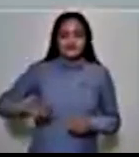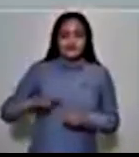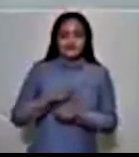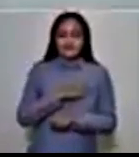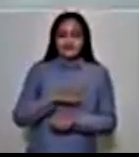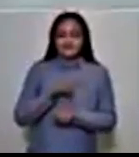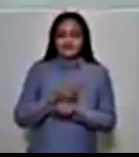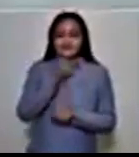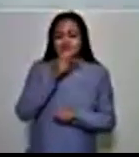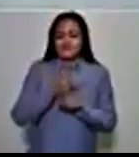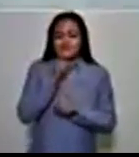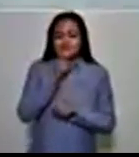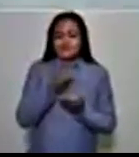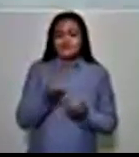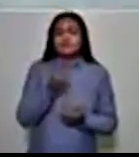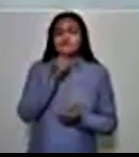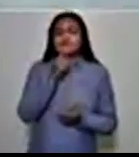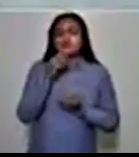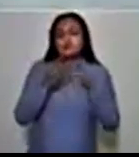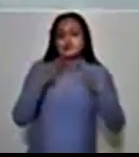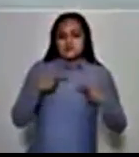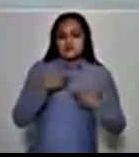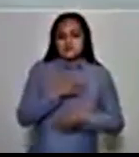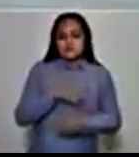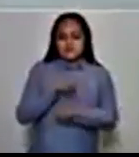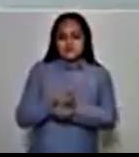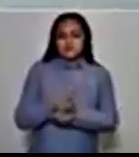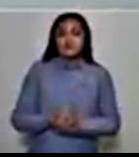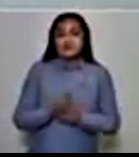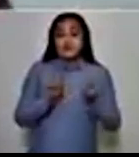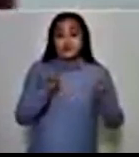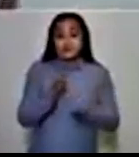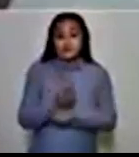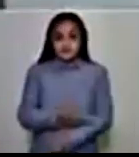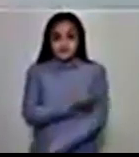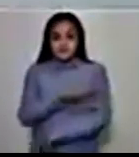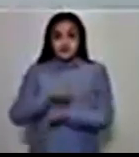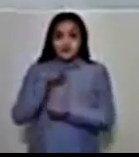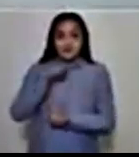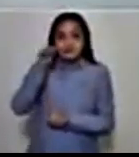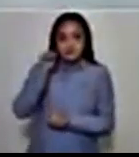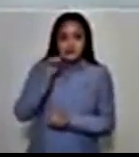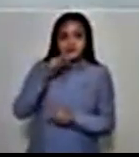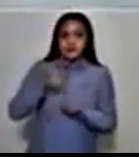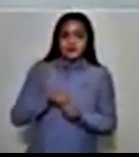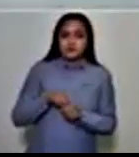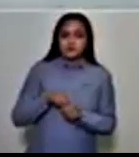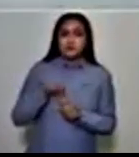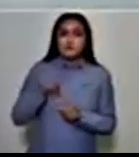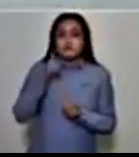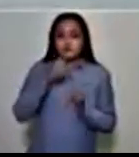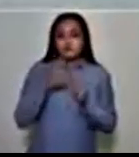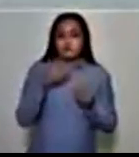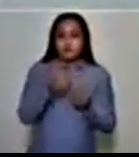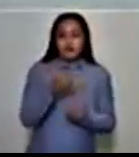Gobernador, secretaria, amable auditor y medios de comunicación, buen día. Temas vacunación, informar que el día de ayer, en la jornada que